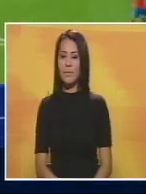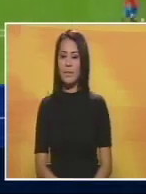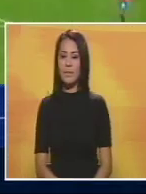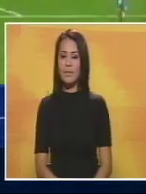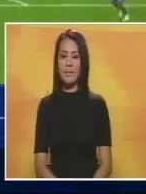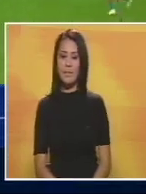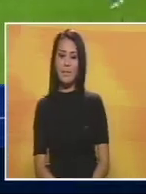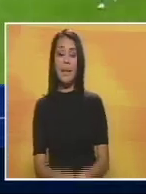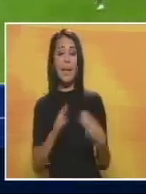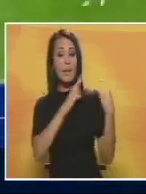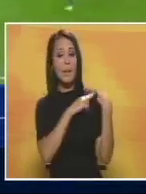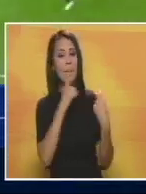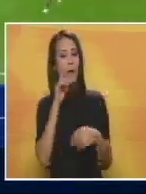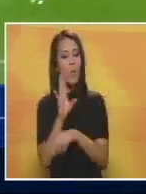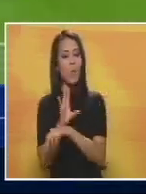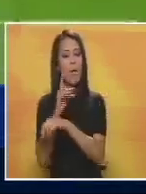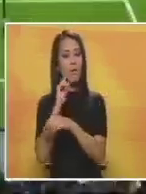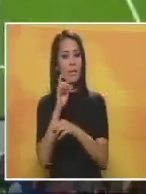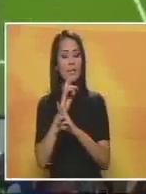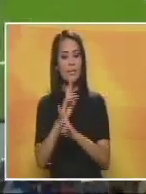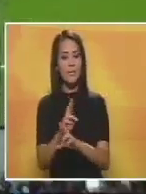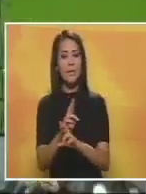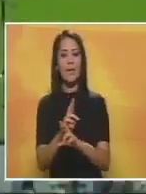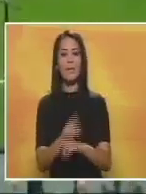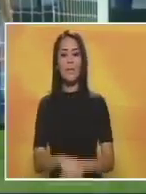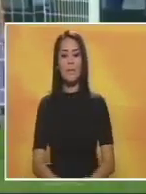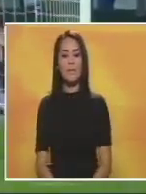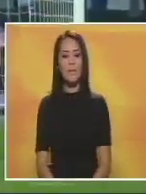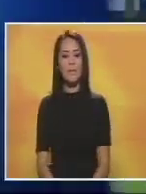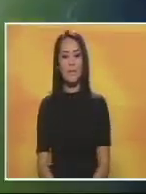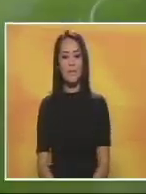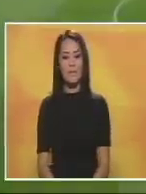compromiso se encargara de proteger el resultado.